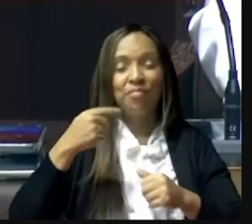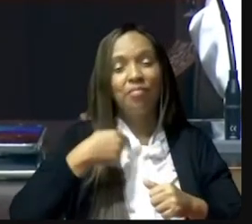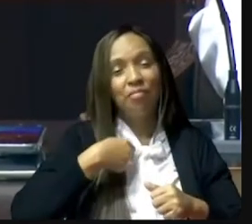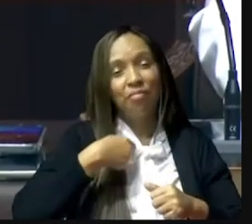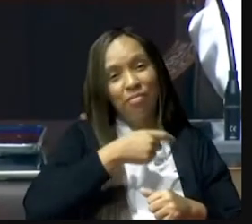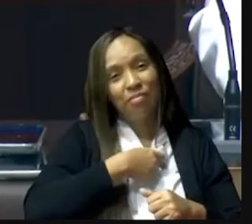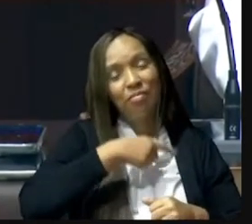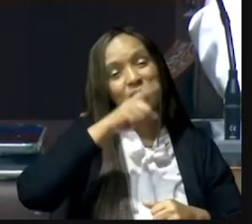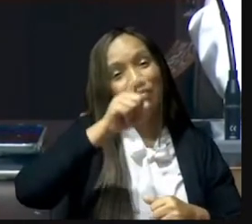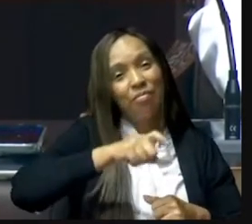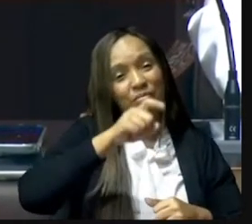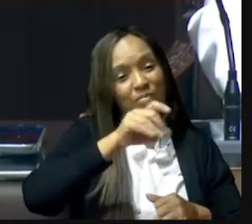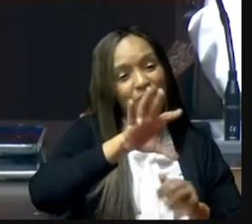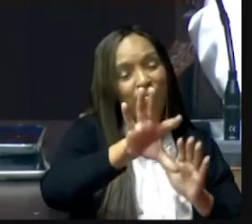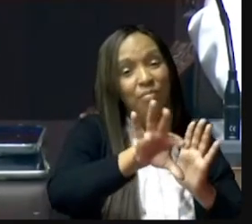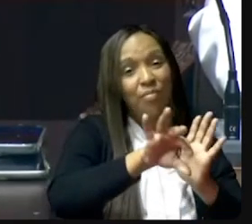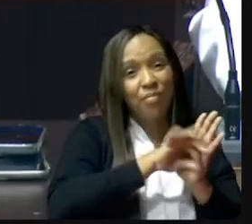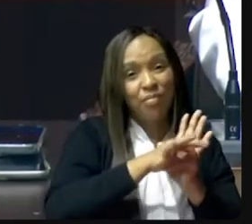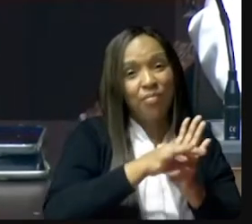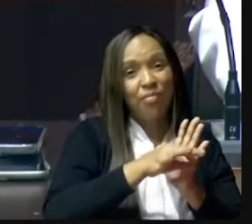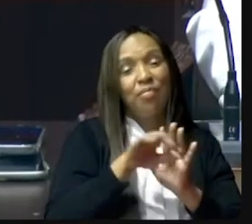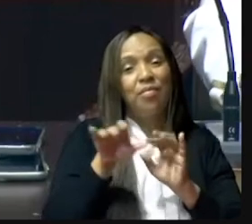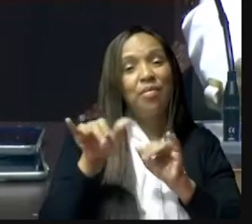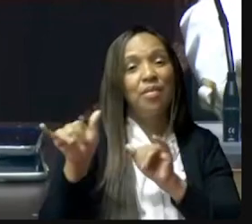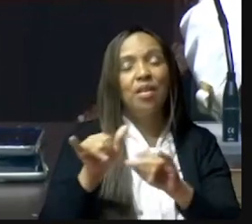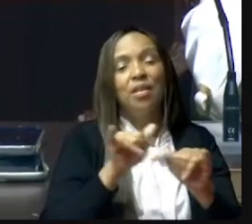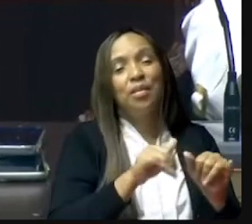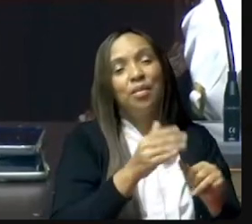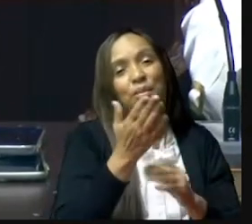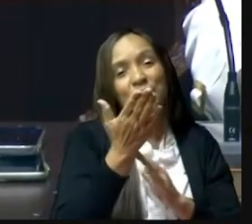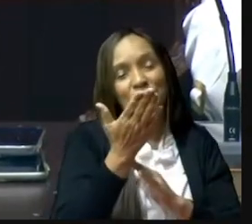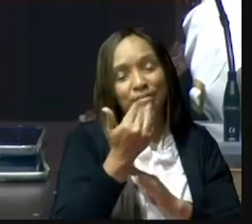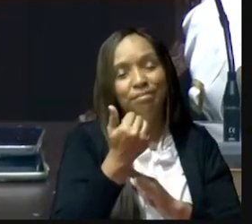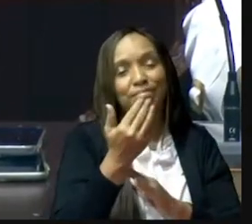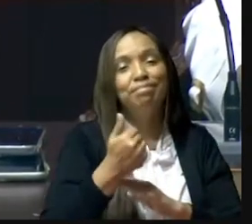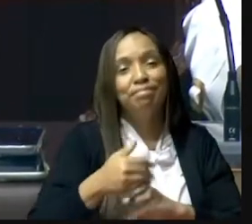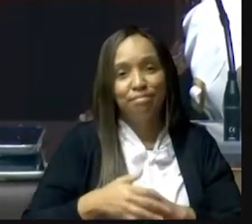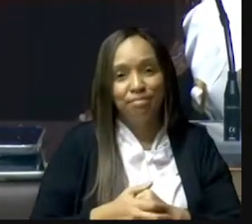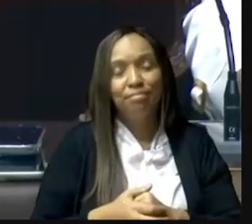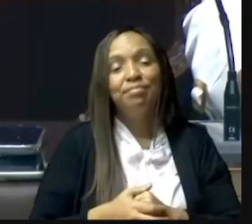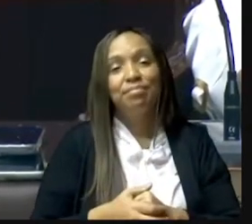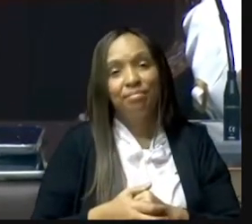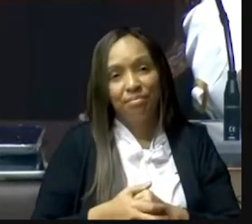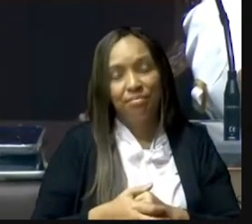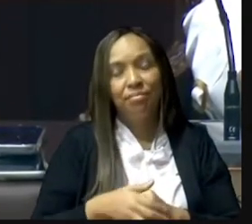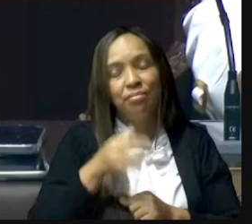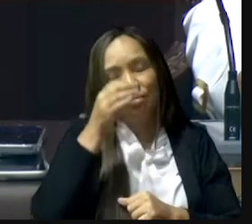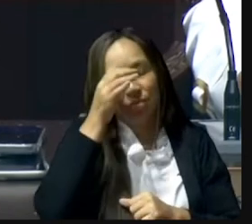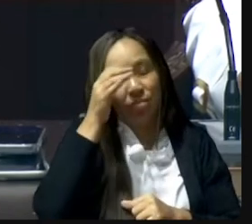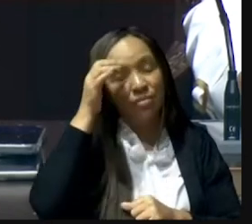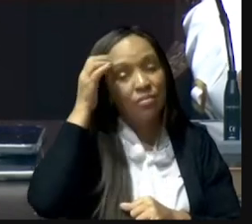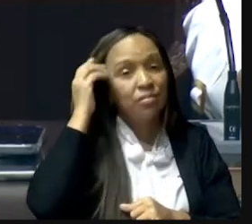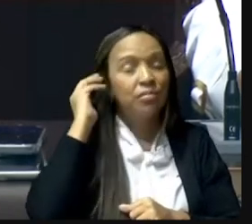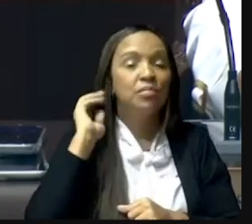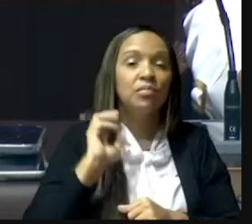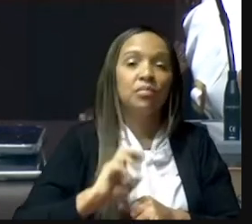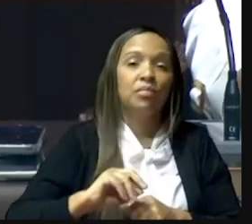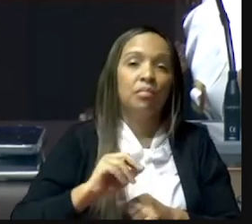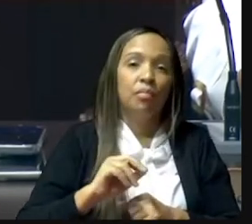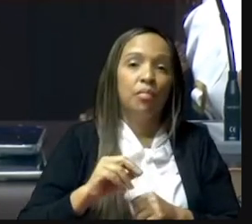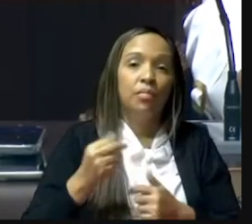15 siempre también el tamaño O sea la cantidad de miembro que va a tener